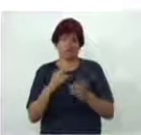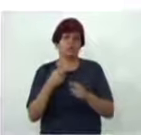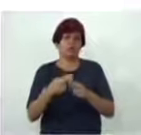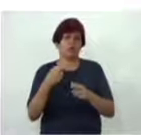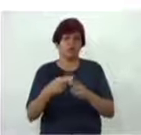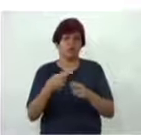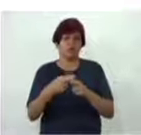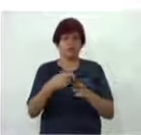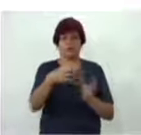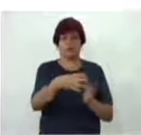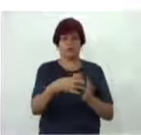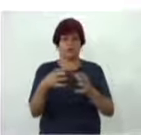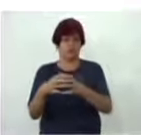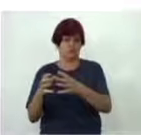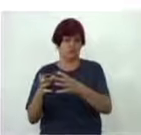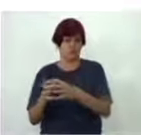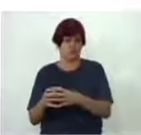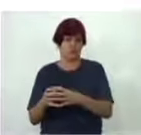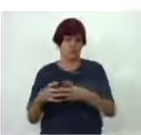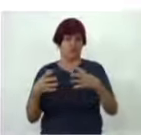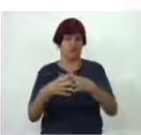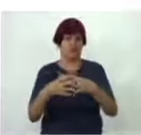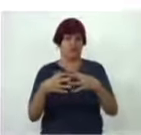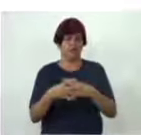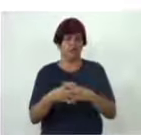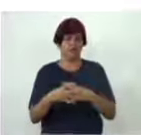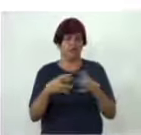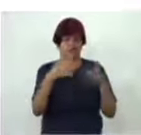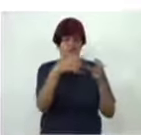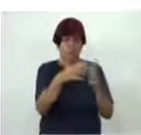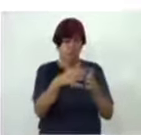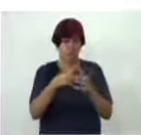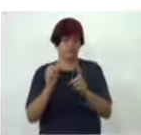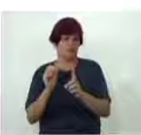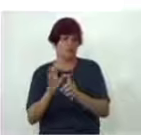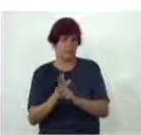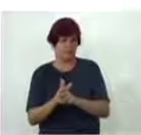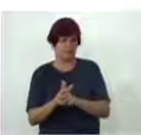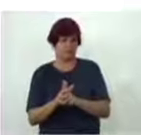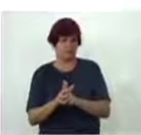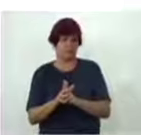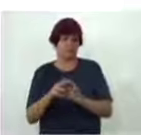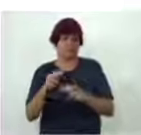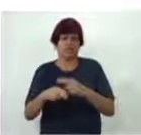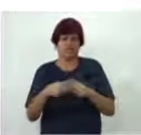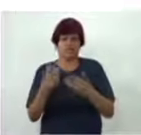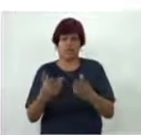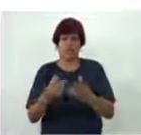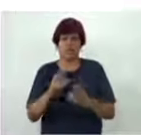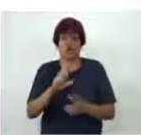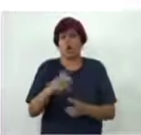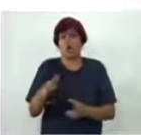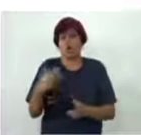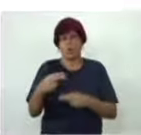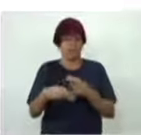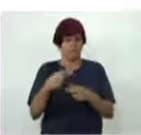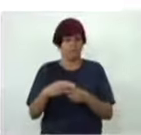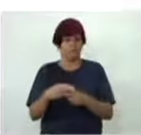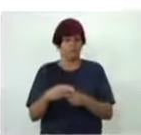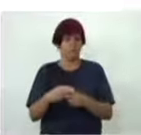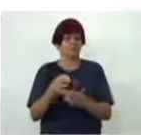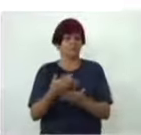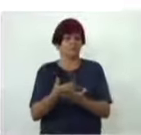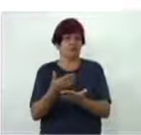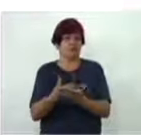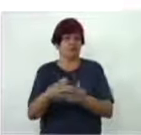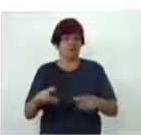los subconjuntos formados y los relaciones con el conjunto inicial. O sea, ¿qué hizo y cómo lo hizo? Se comprueba